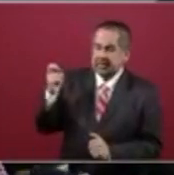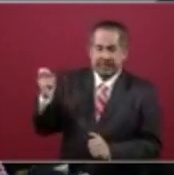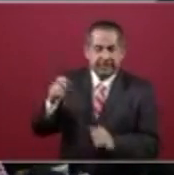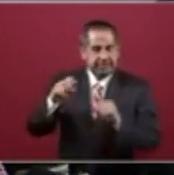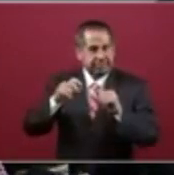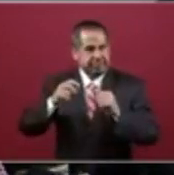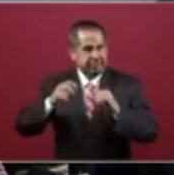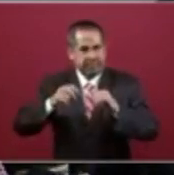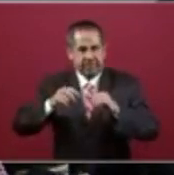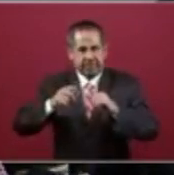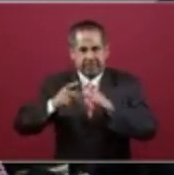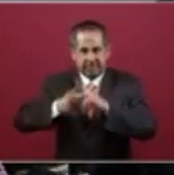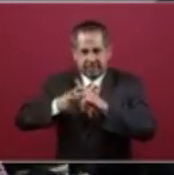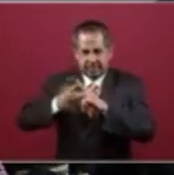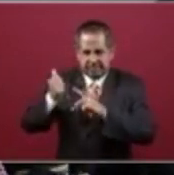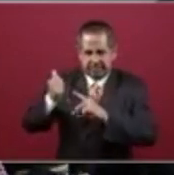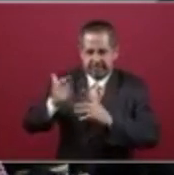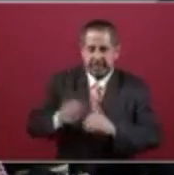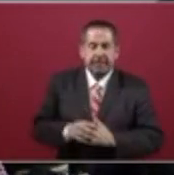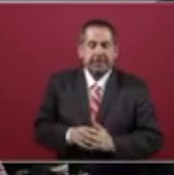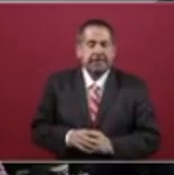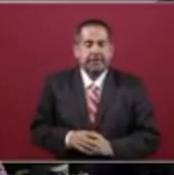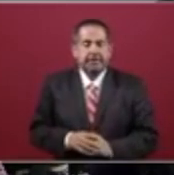cuadro. La que sigue, por favor.